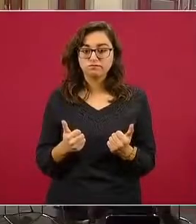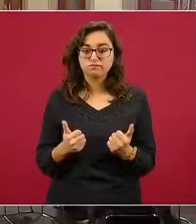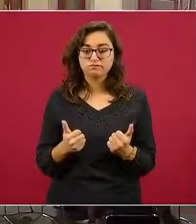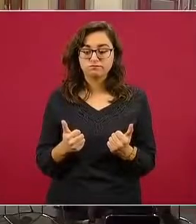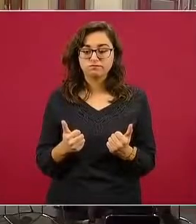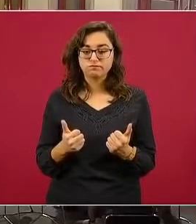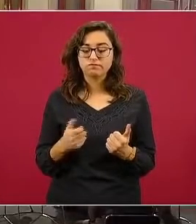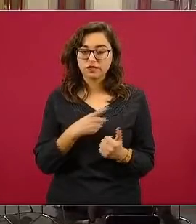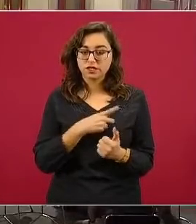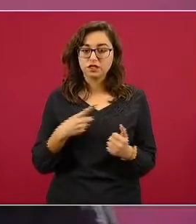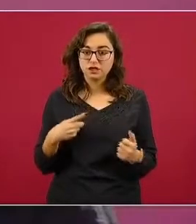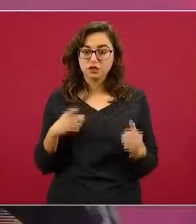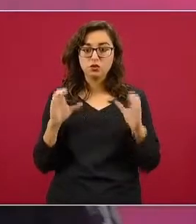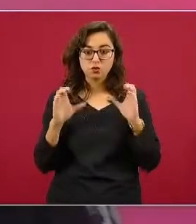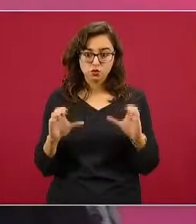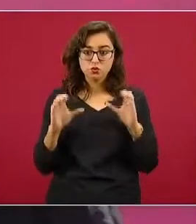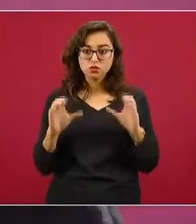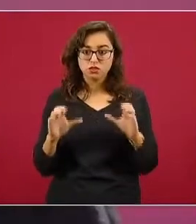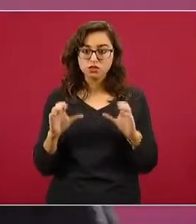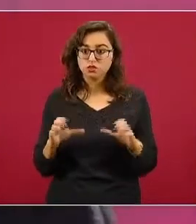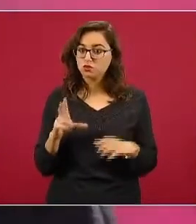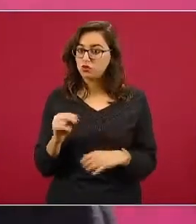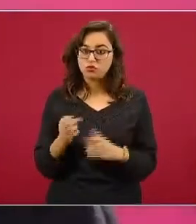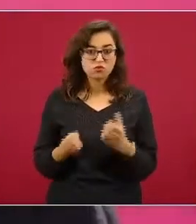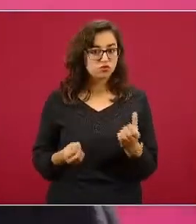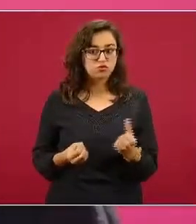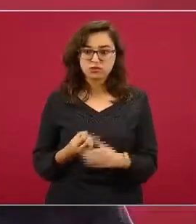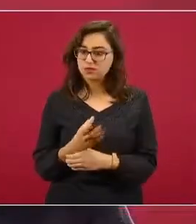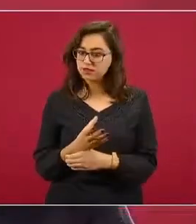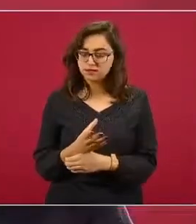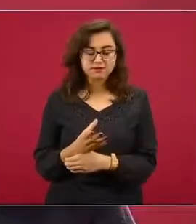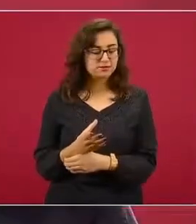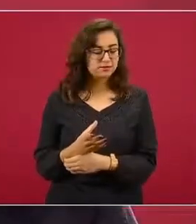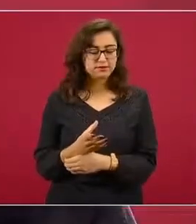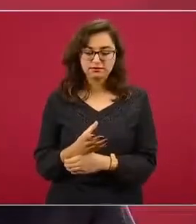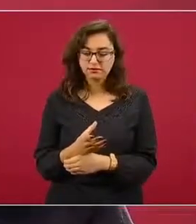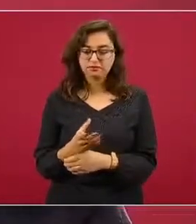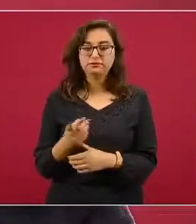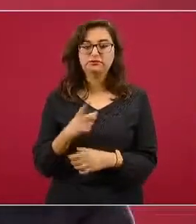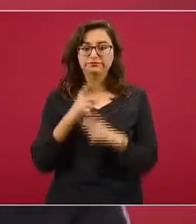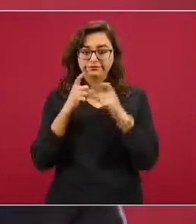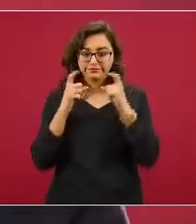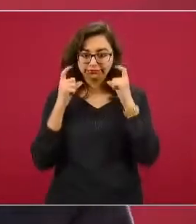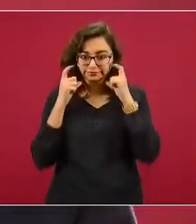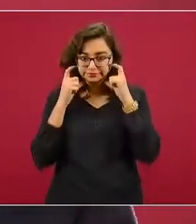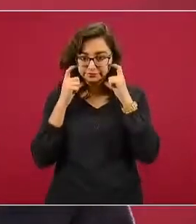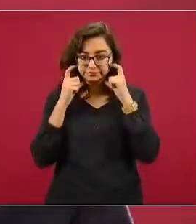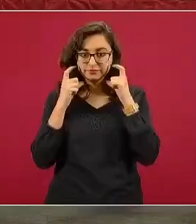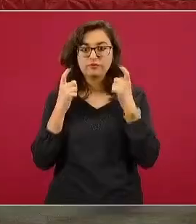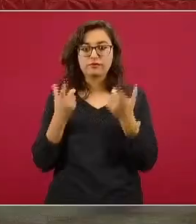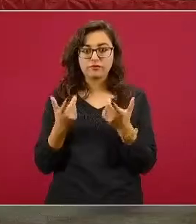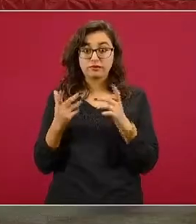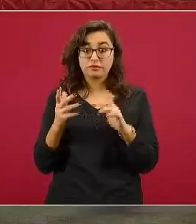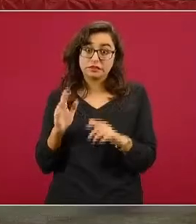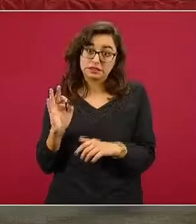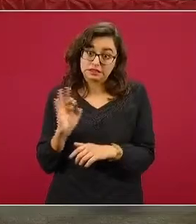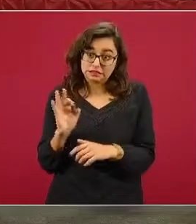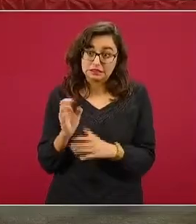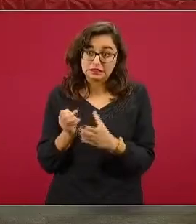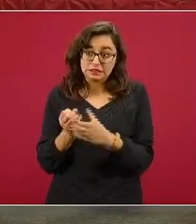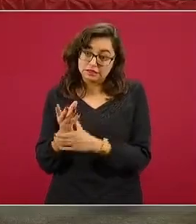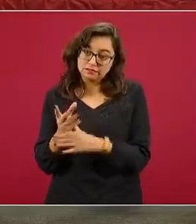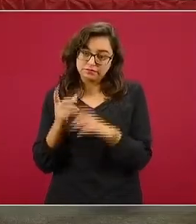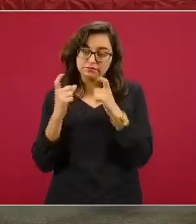las medidas de prevención, que no salga a la vía pública si esto no es indispensable, que utilicen el cubrebocas, particularmente en espacios públicos